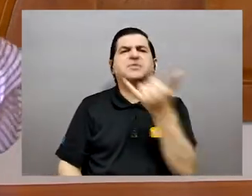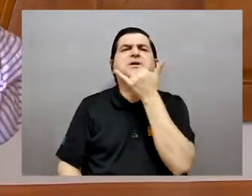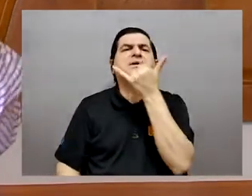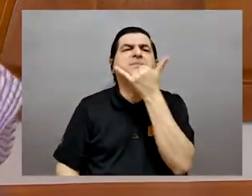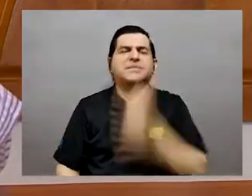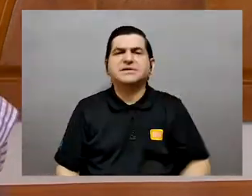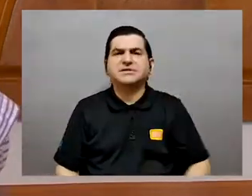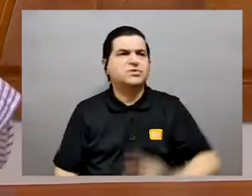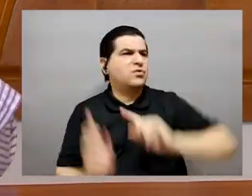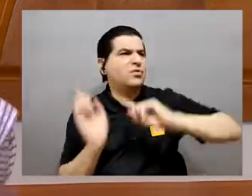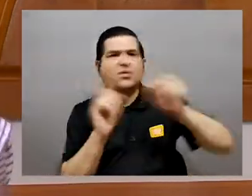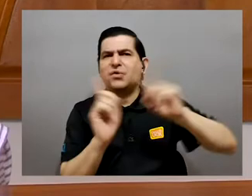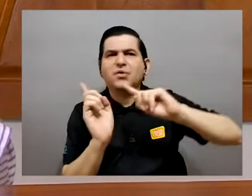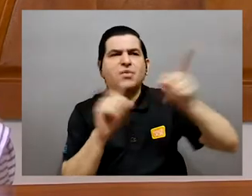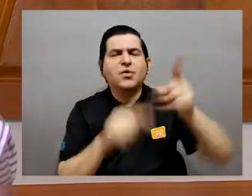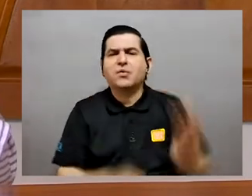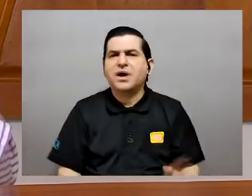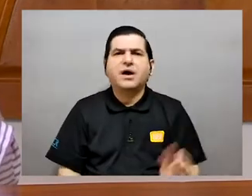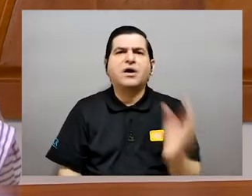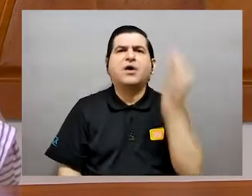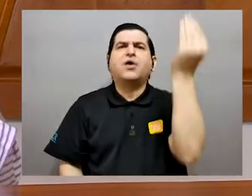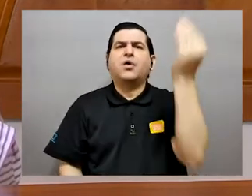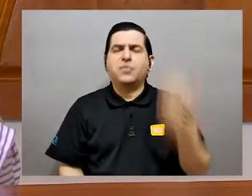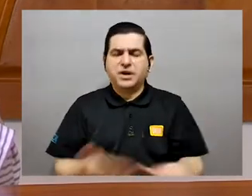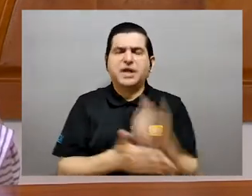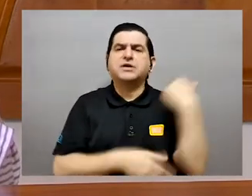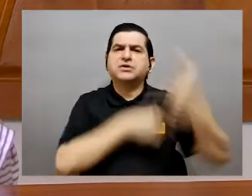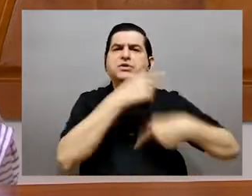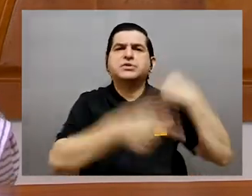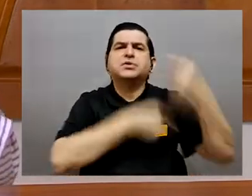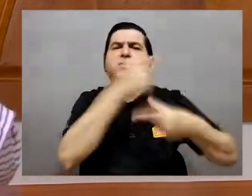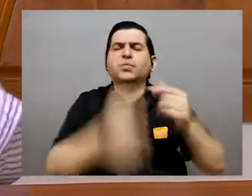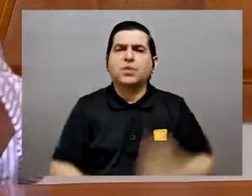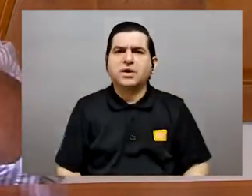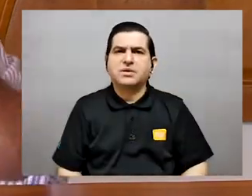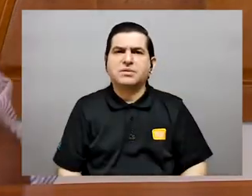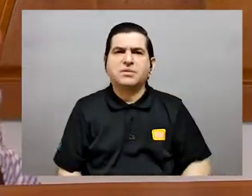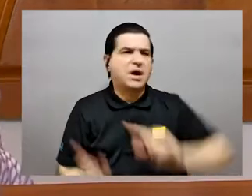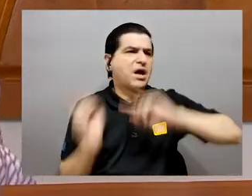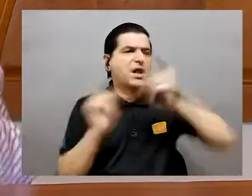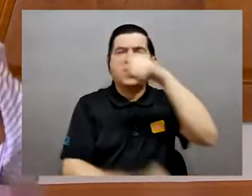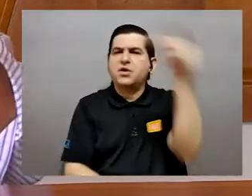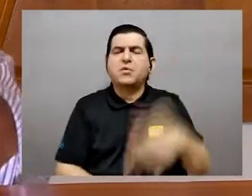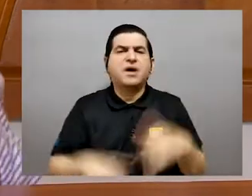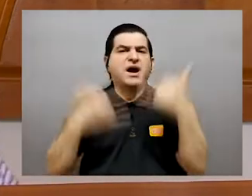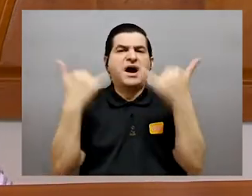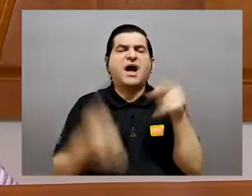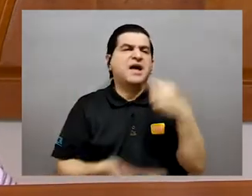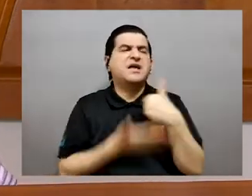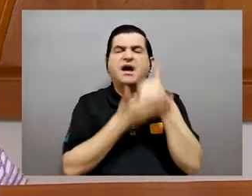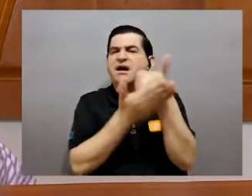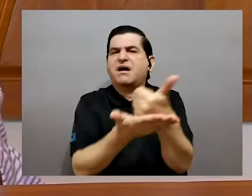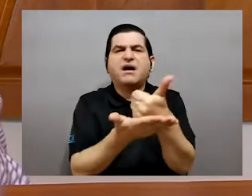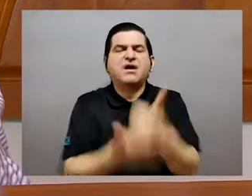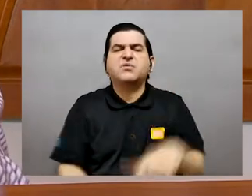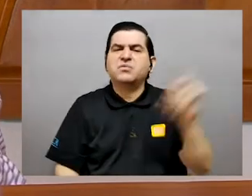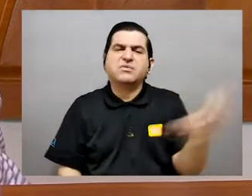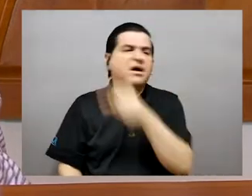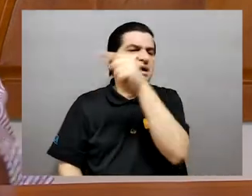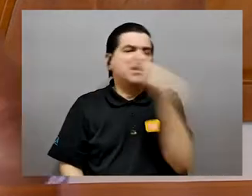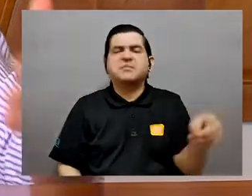Y entonces llegar y cortar eso. Cuando yo digo, si esto ha sido para mí lo que me ha impulsado, y no solo